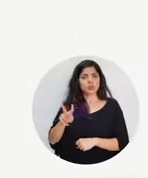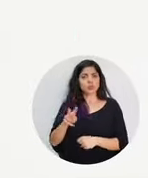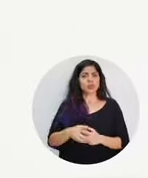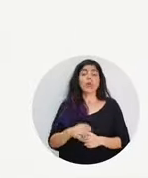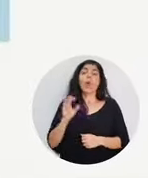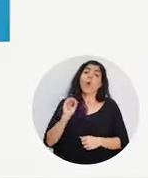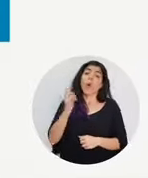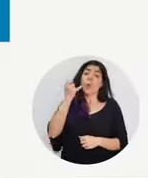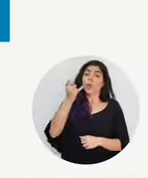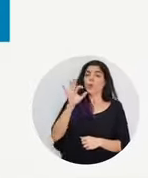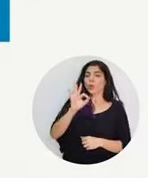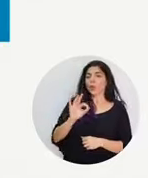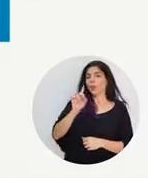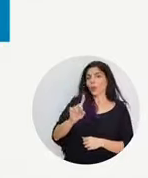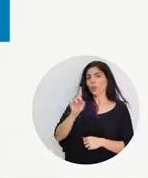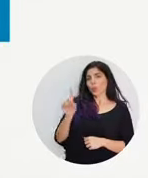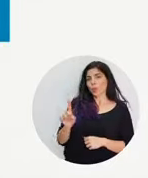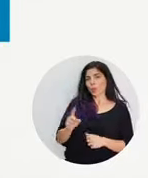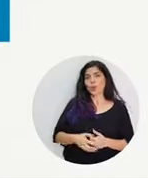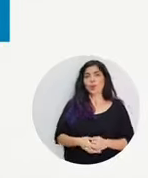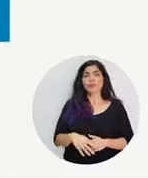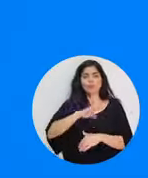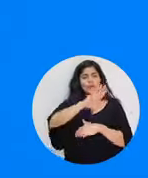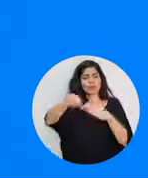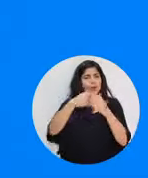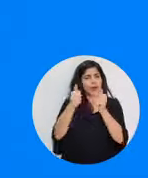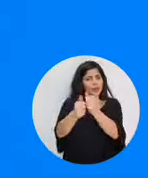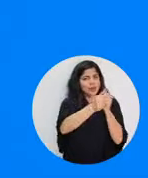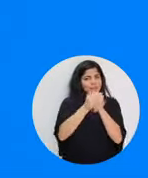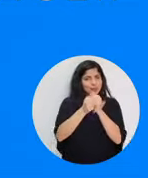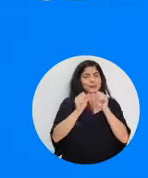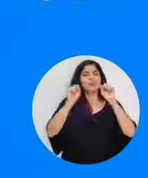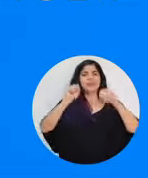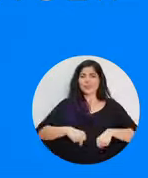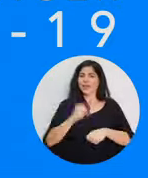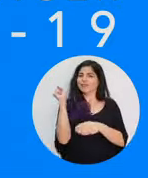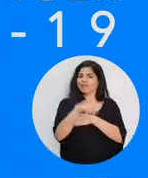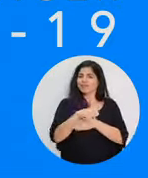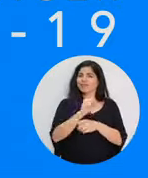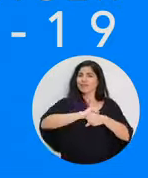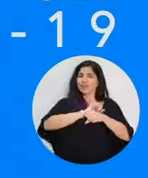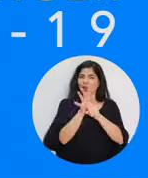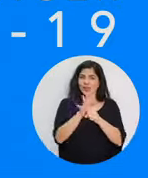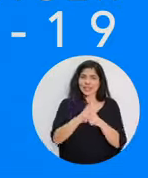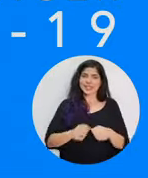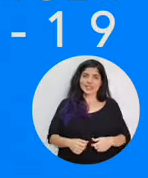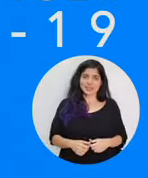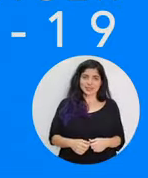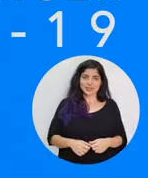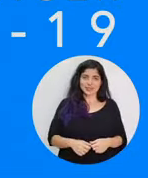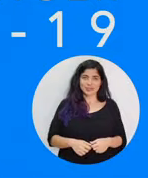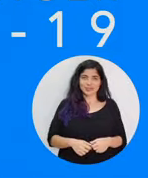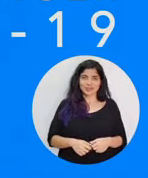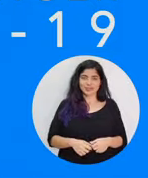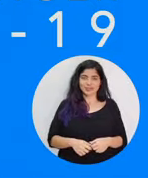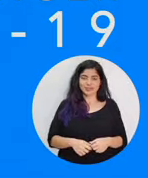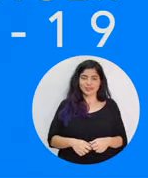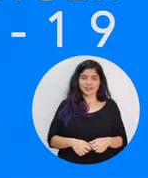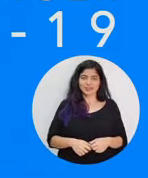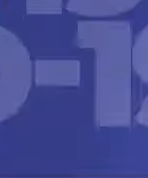1322 o al 911. Juntas y juntos podremos vencer al COVID-19.